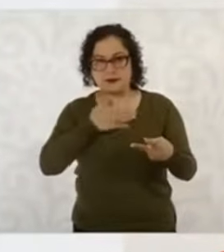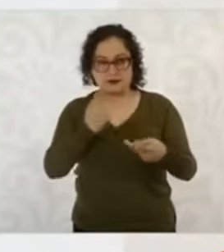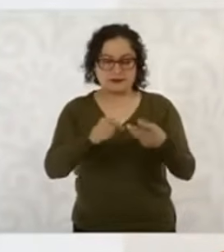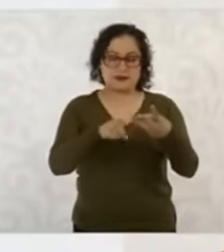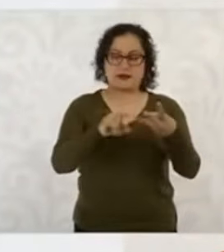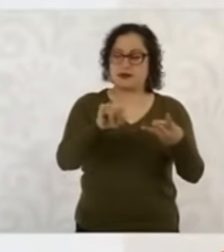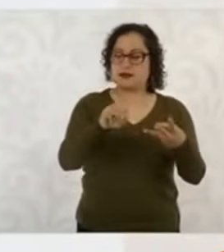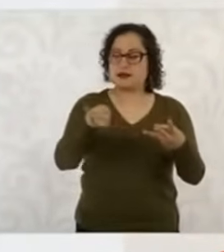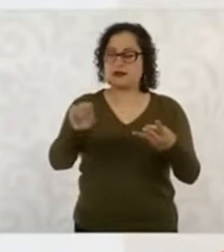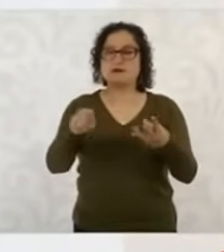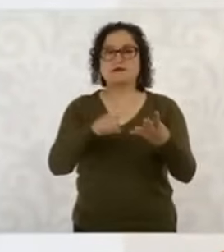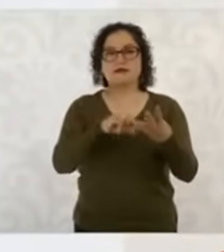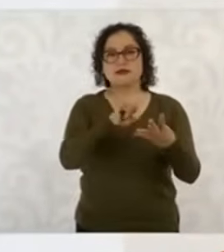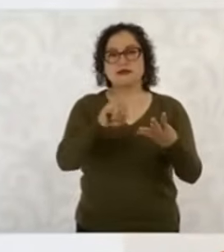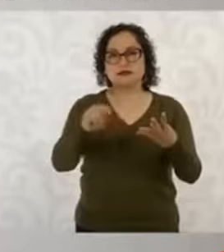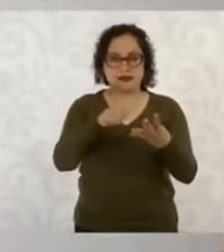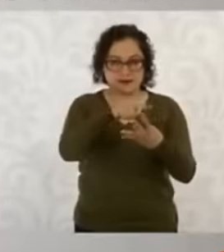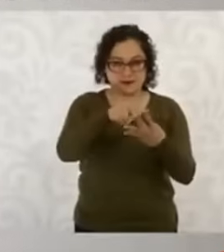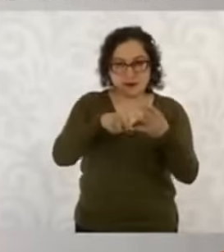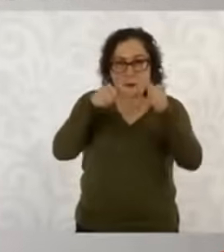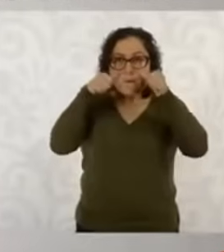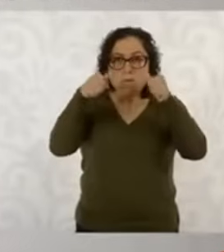aumenta. Educación,